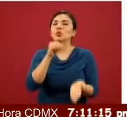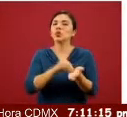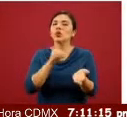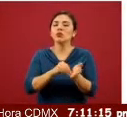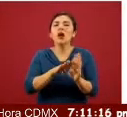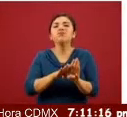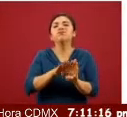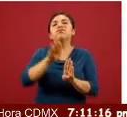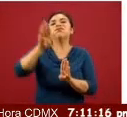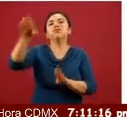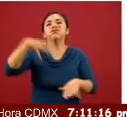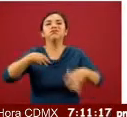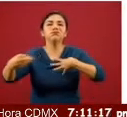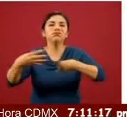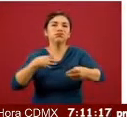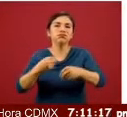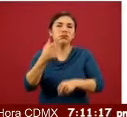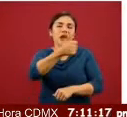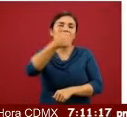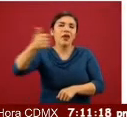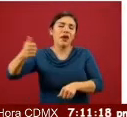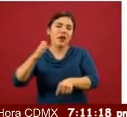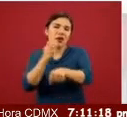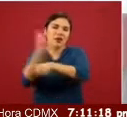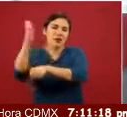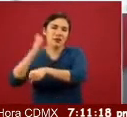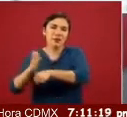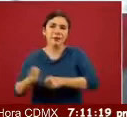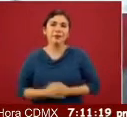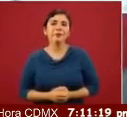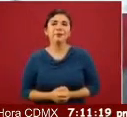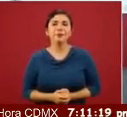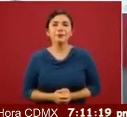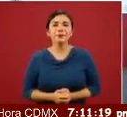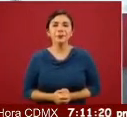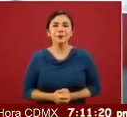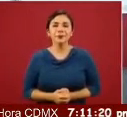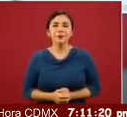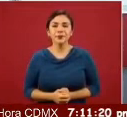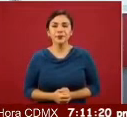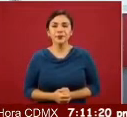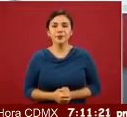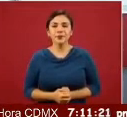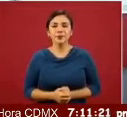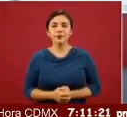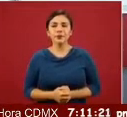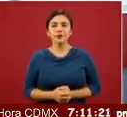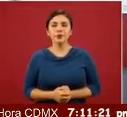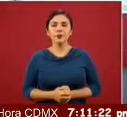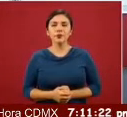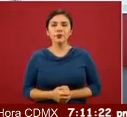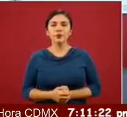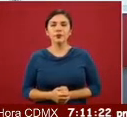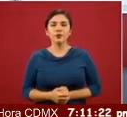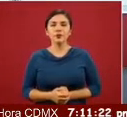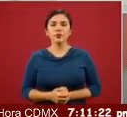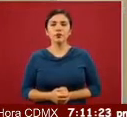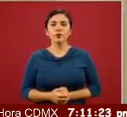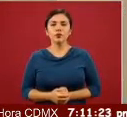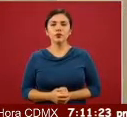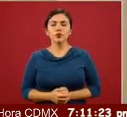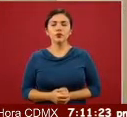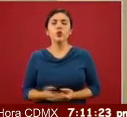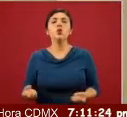subida de sus respectivas curvas epidémicas. Veamos la siguiente diapositiva, la distribución de